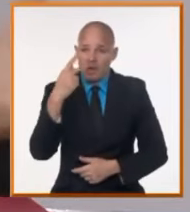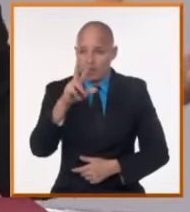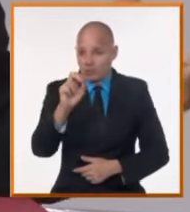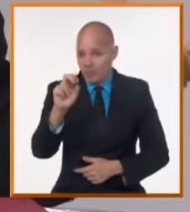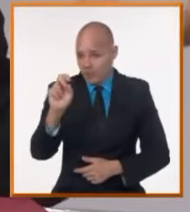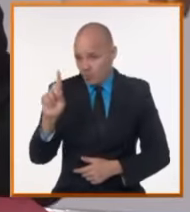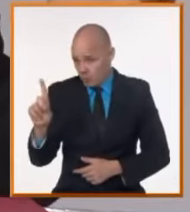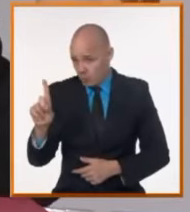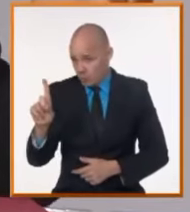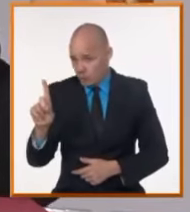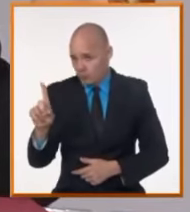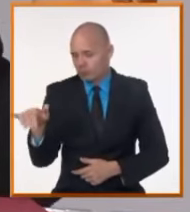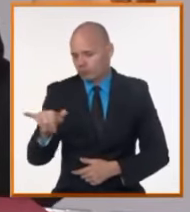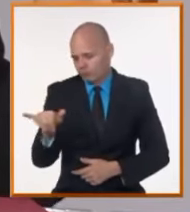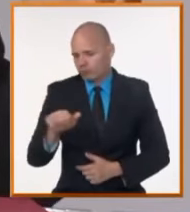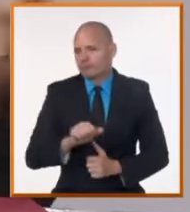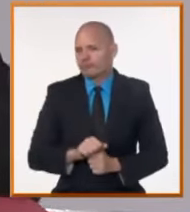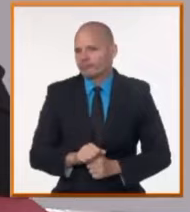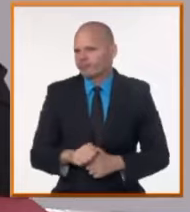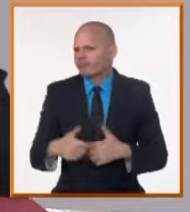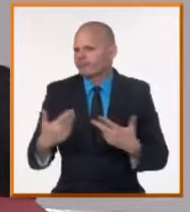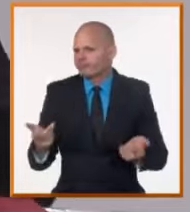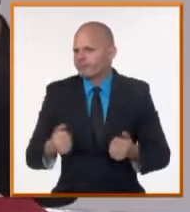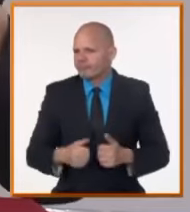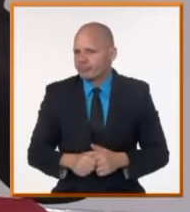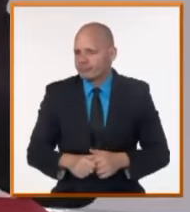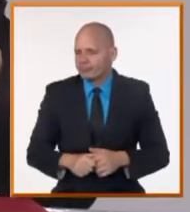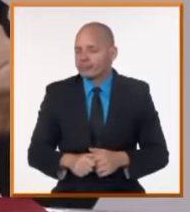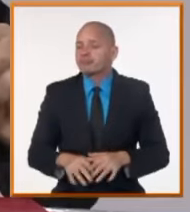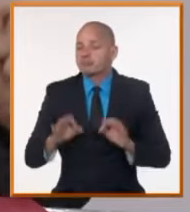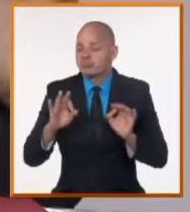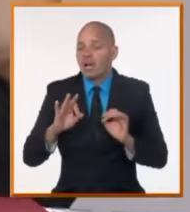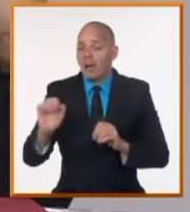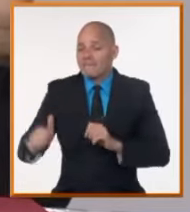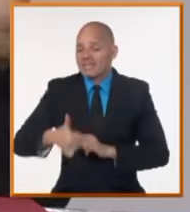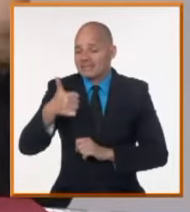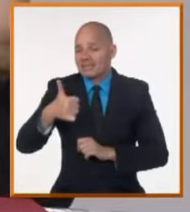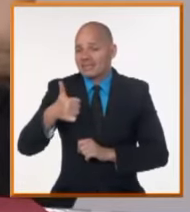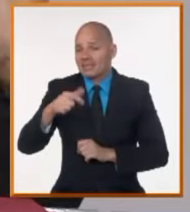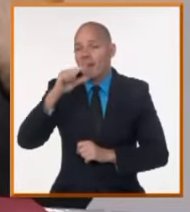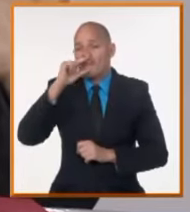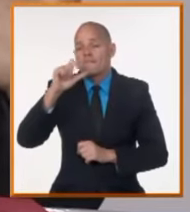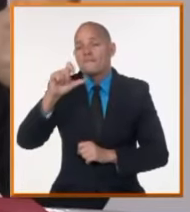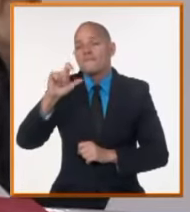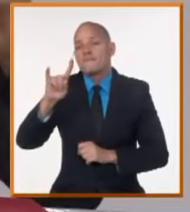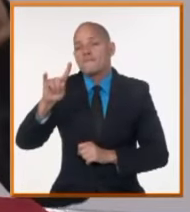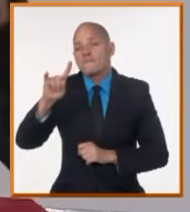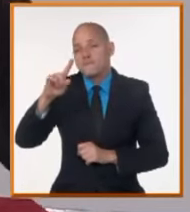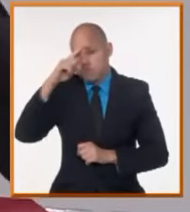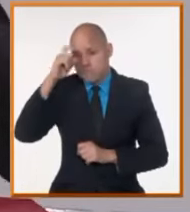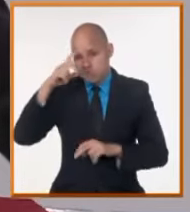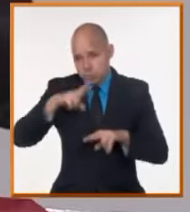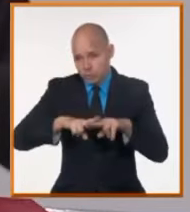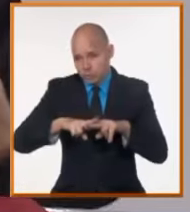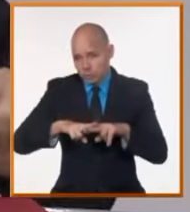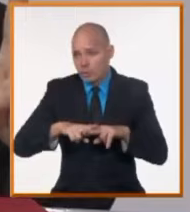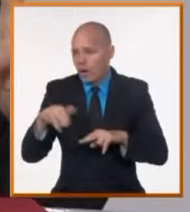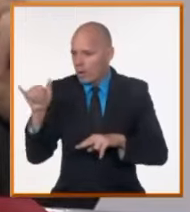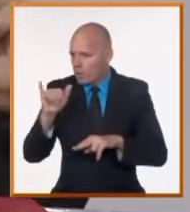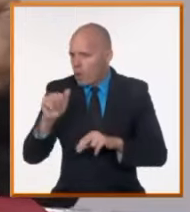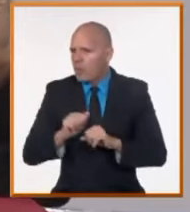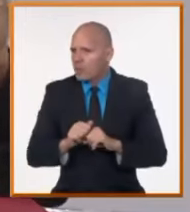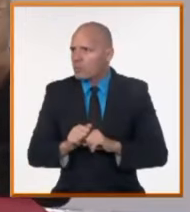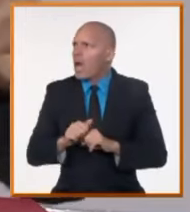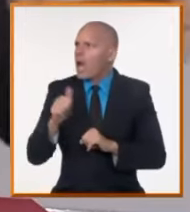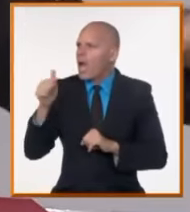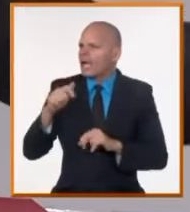cuando llega el siglo XX, viene un punto importante en esta bronca. Ellos cogen Cuba, no se